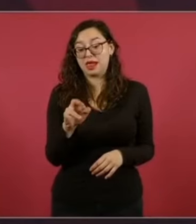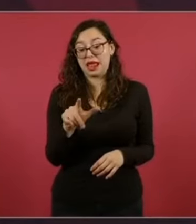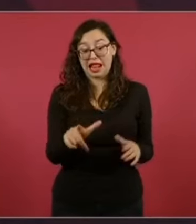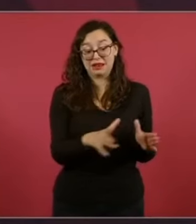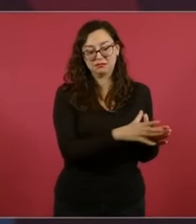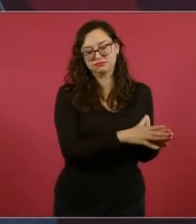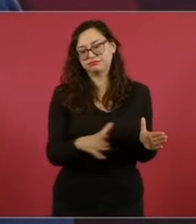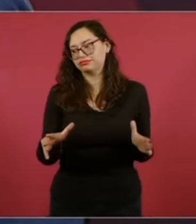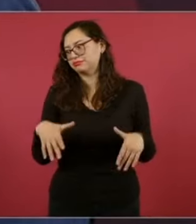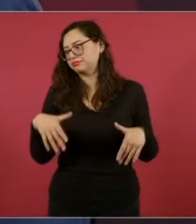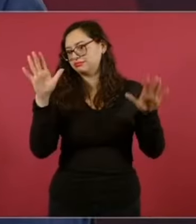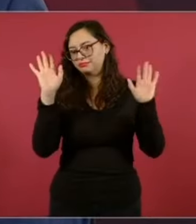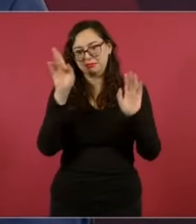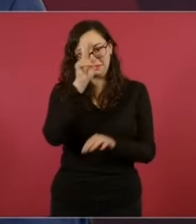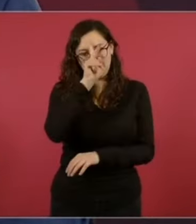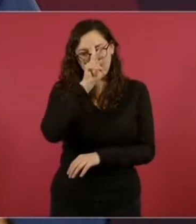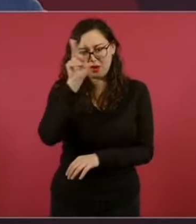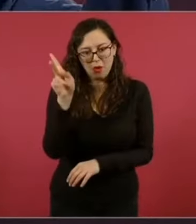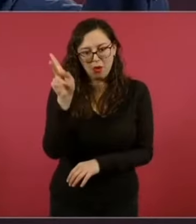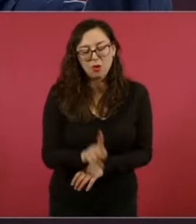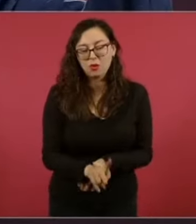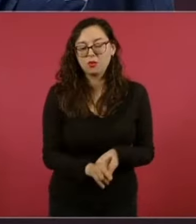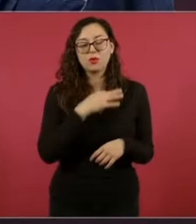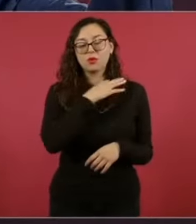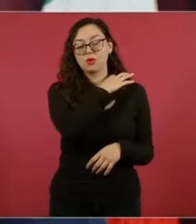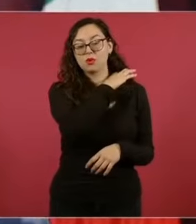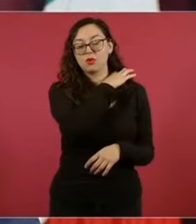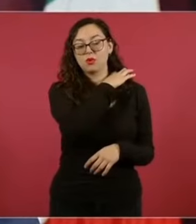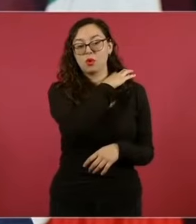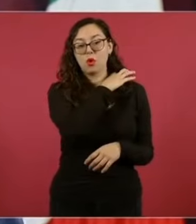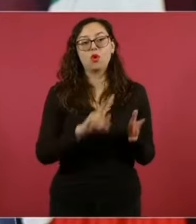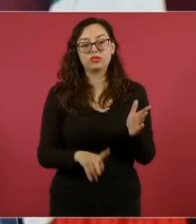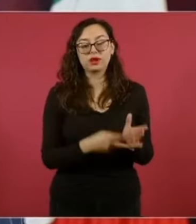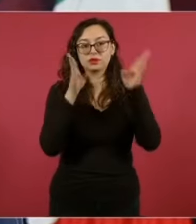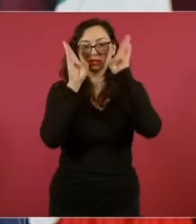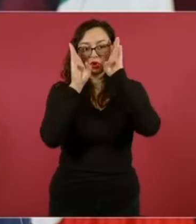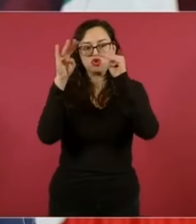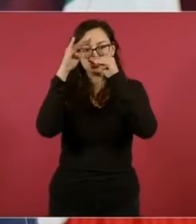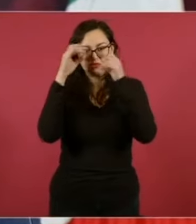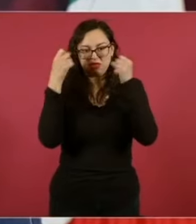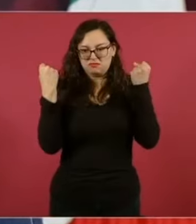que se volvió a implantar con mucha fuerza.